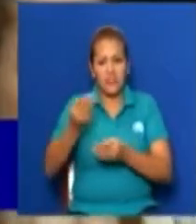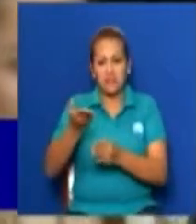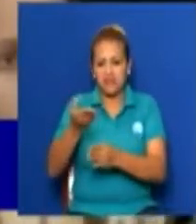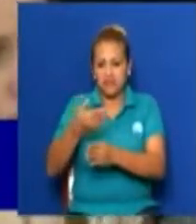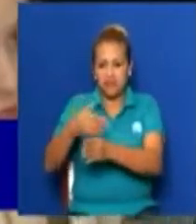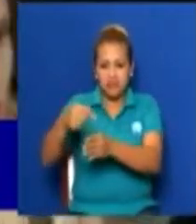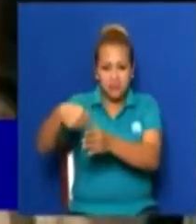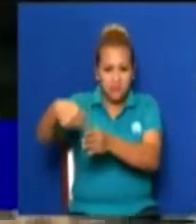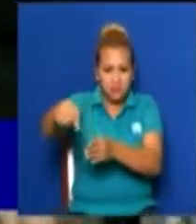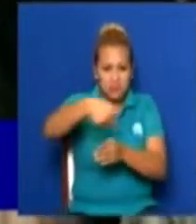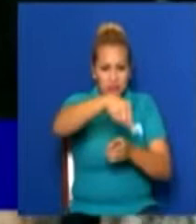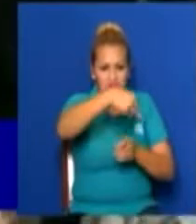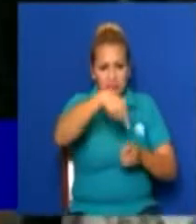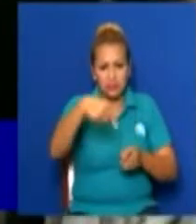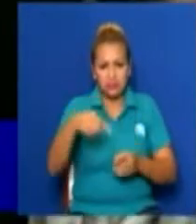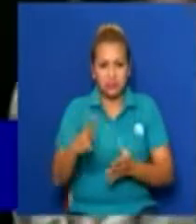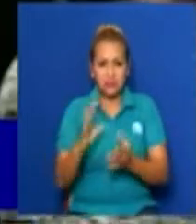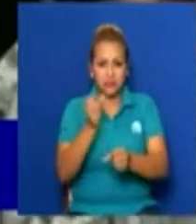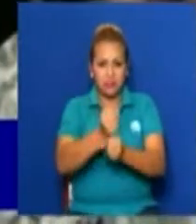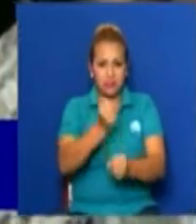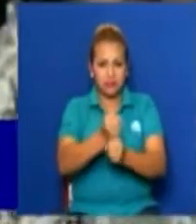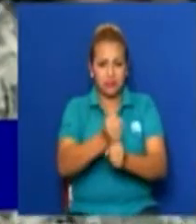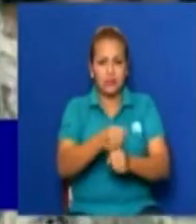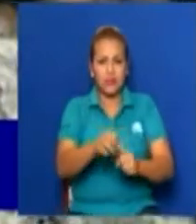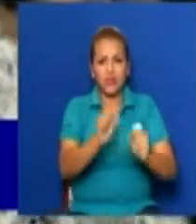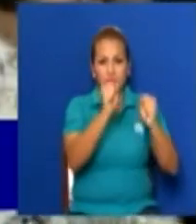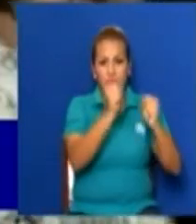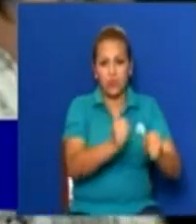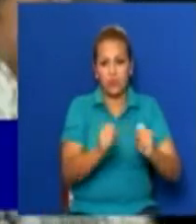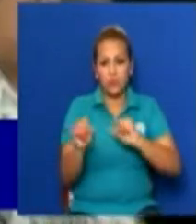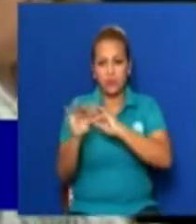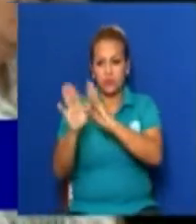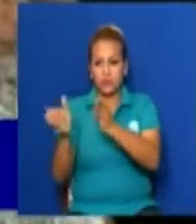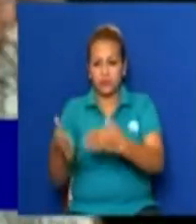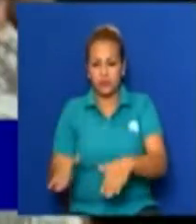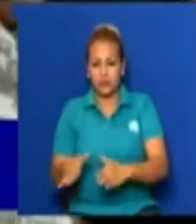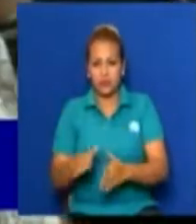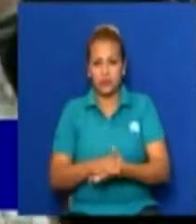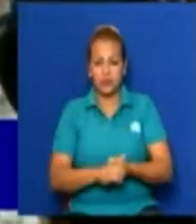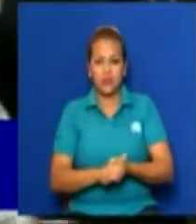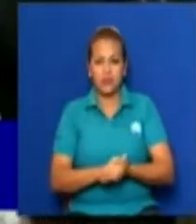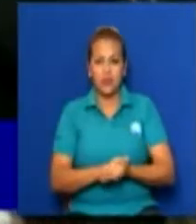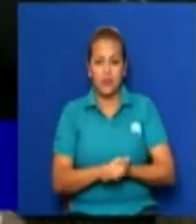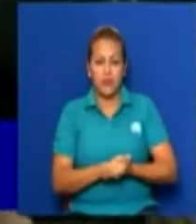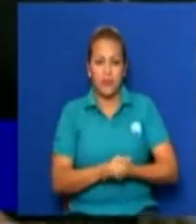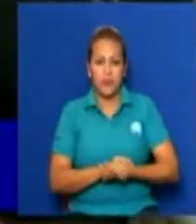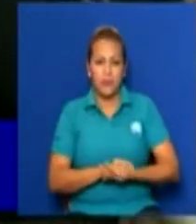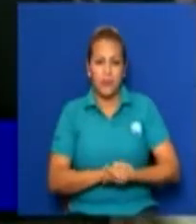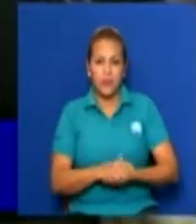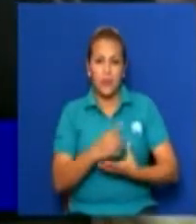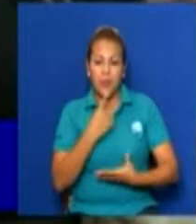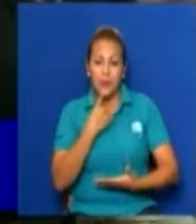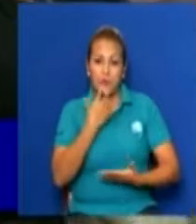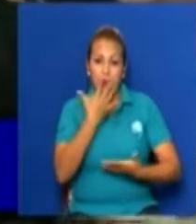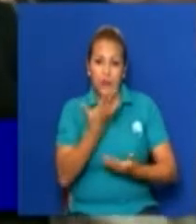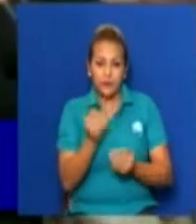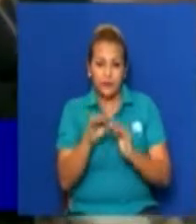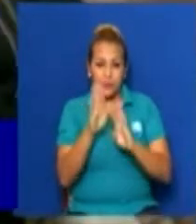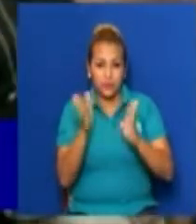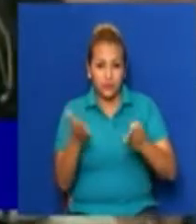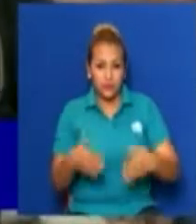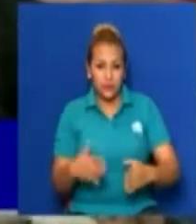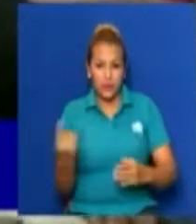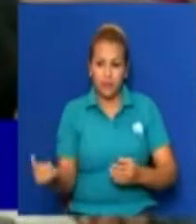manera más justa el trabajo entre los hombres y nosotros. Porque la mujer llegó al